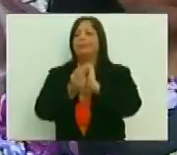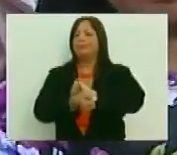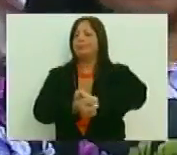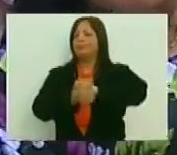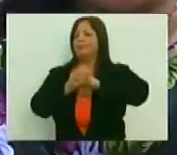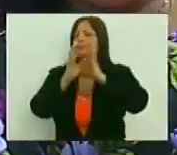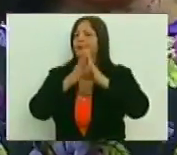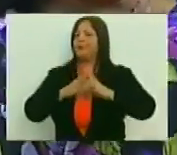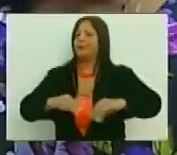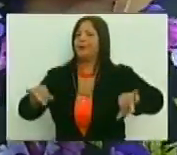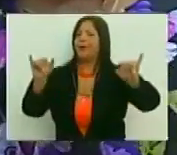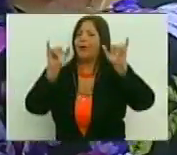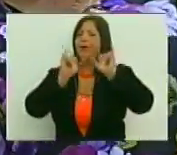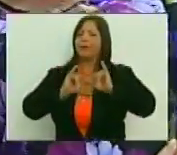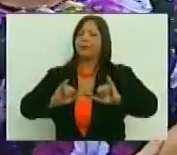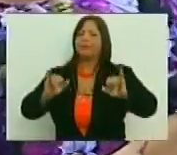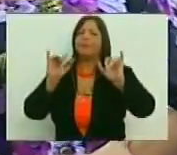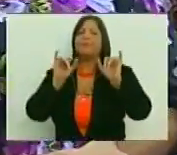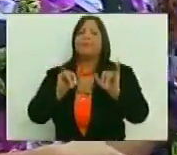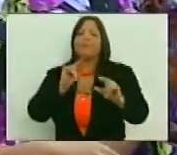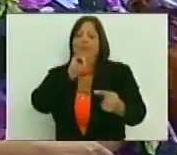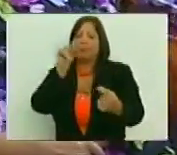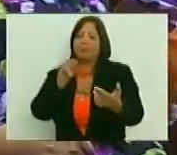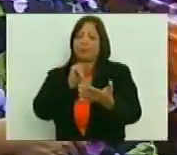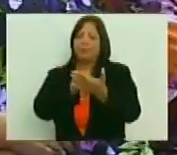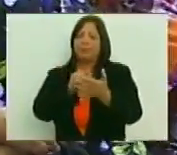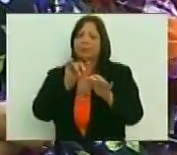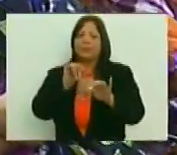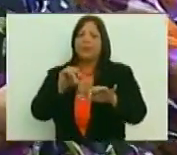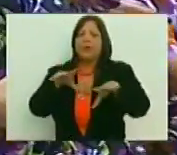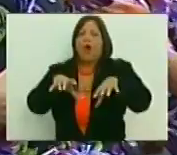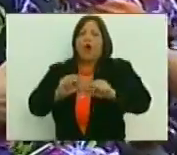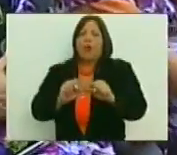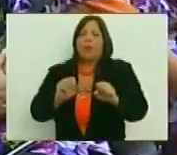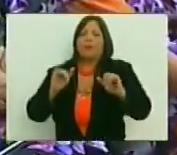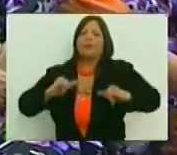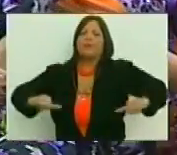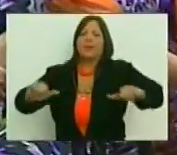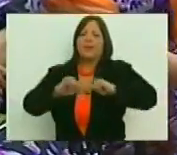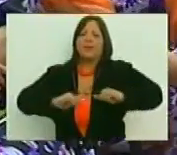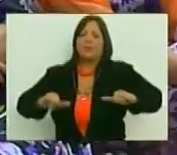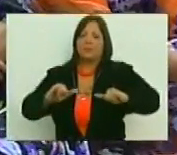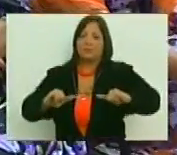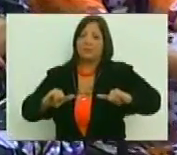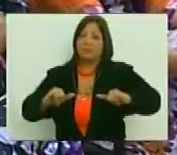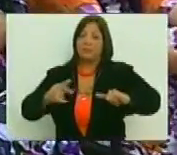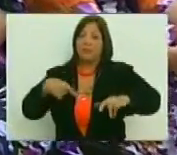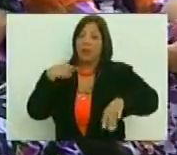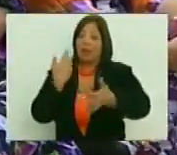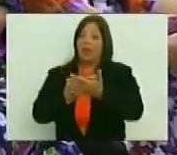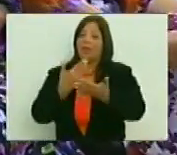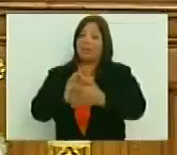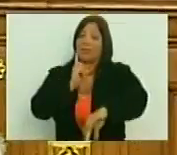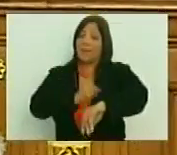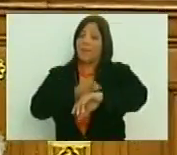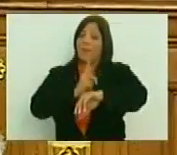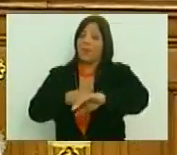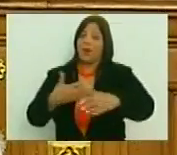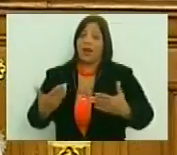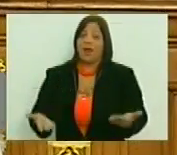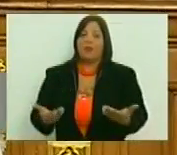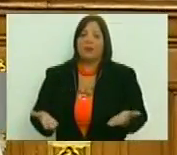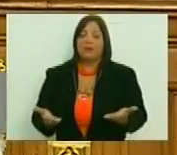todo se ha convertido en el mero sello de su ocupación. En nuestros tiempos